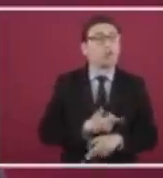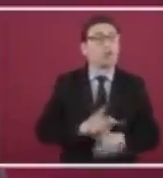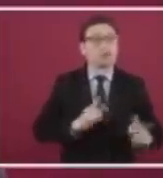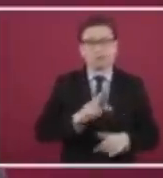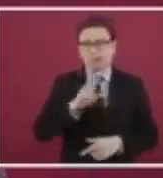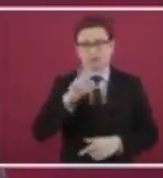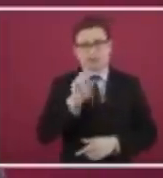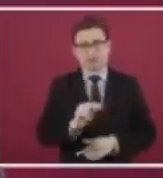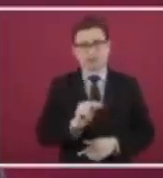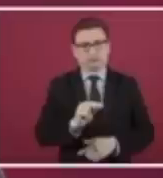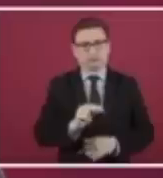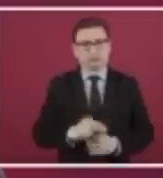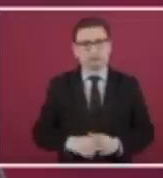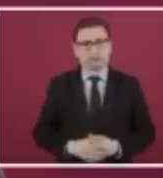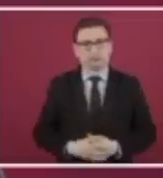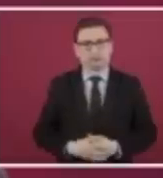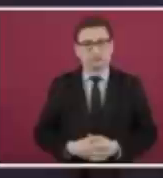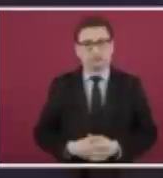liberado